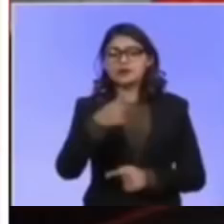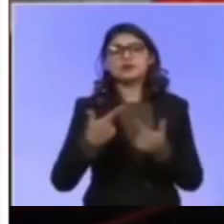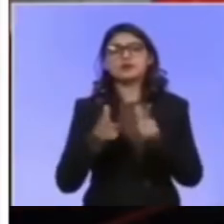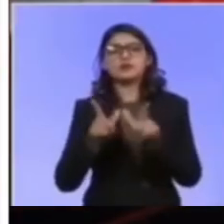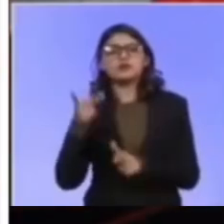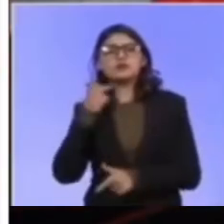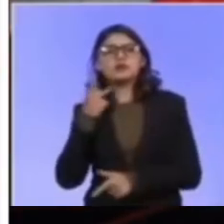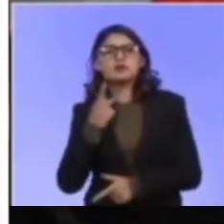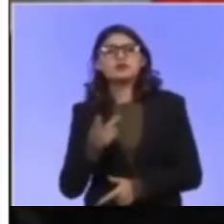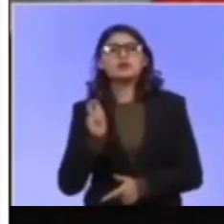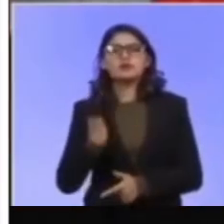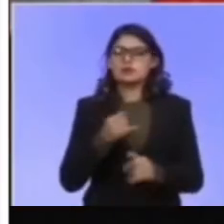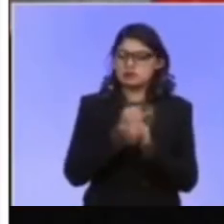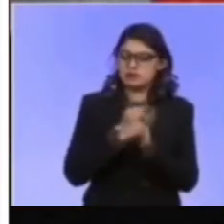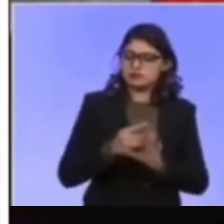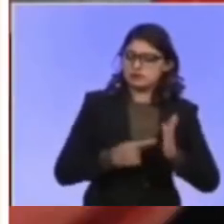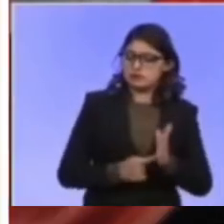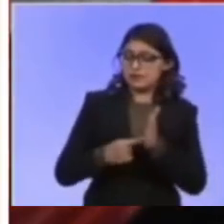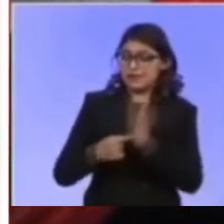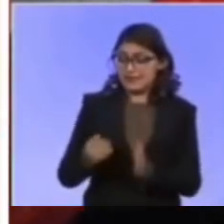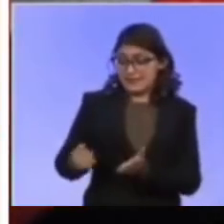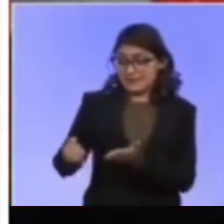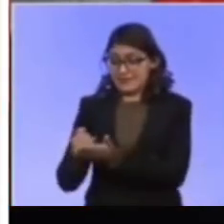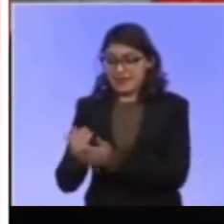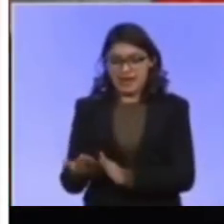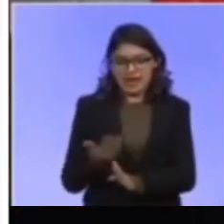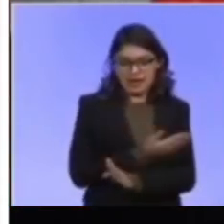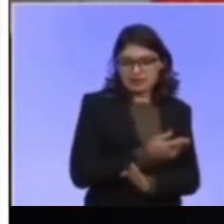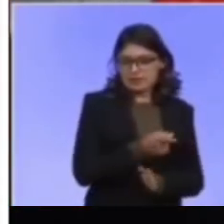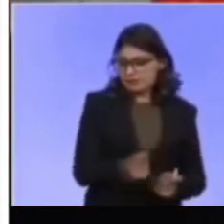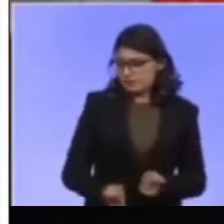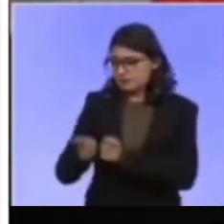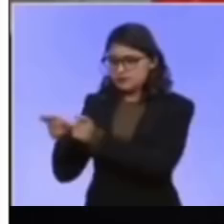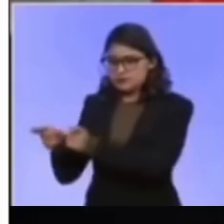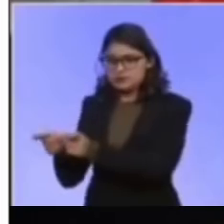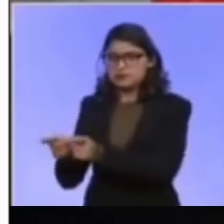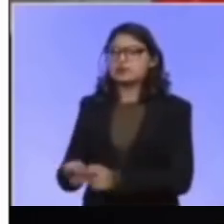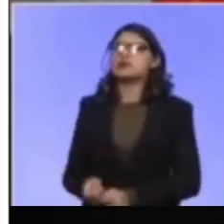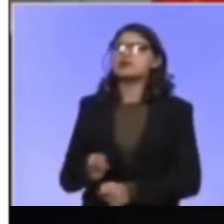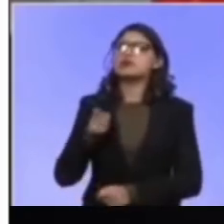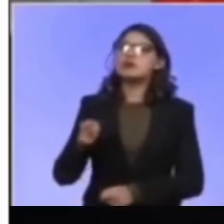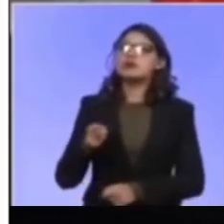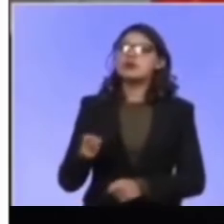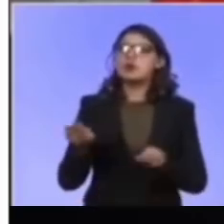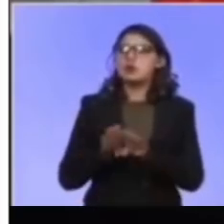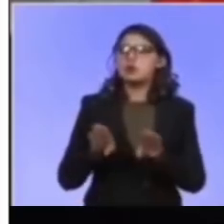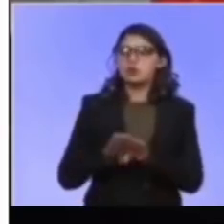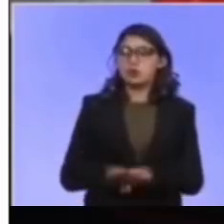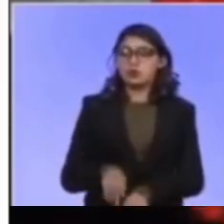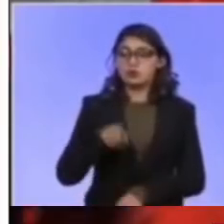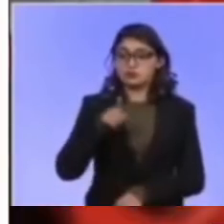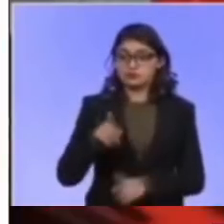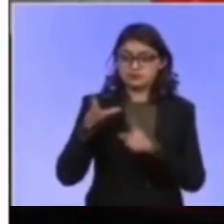porque ningún poder autónomo puede estar encima de la constitución en la constitución dice